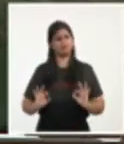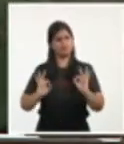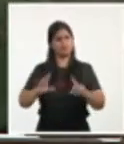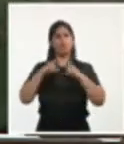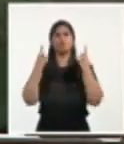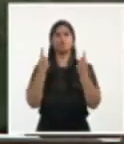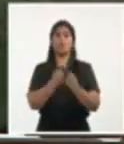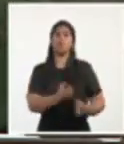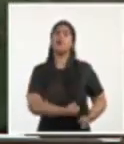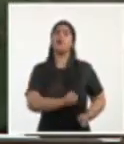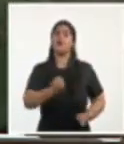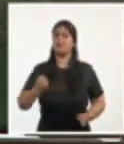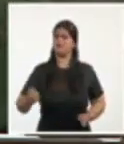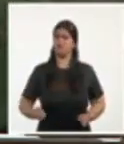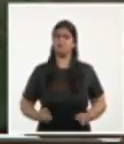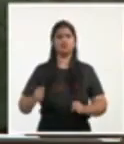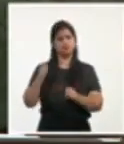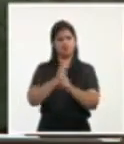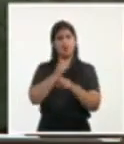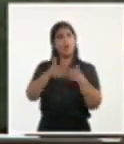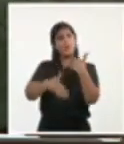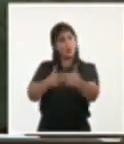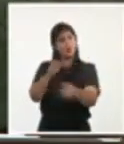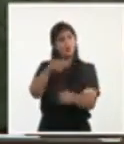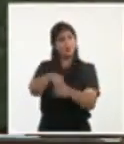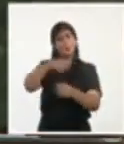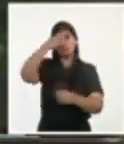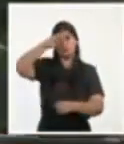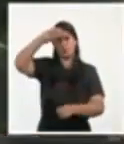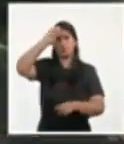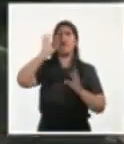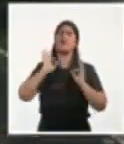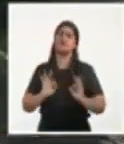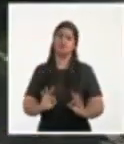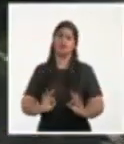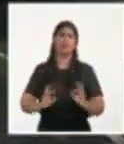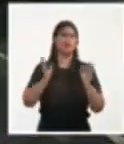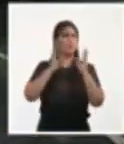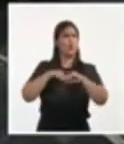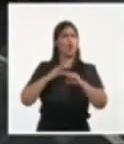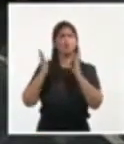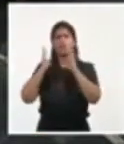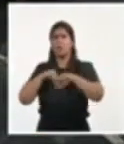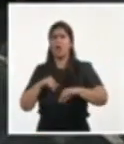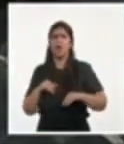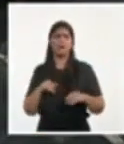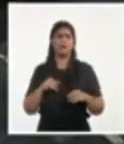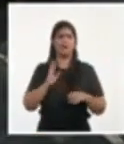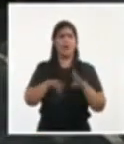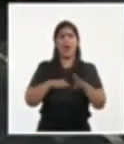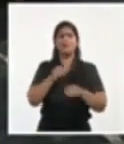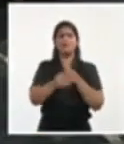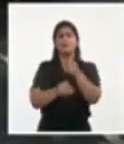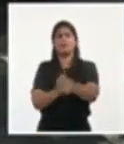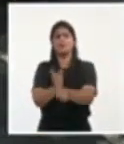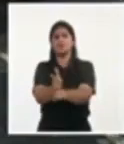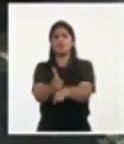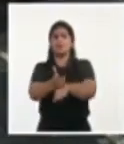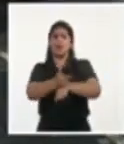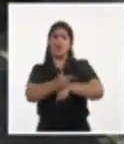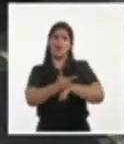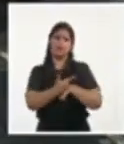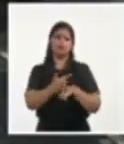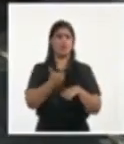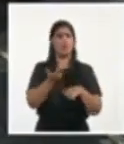hecho, con todas las insatisfacciones que tenemos. Y tendríamos que hacer un análisis. Está la famosa teoría del vaso medio lleno, medio... He